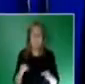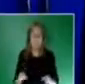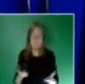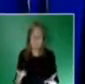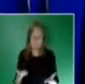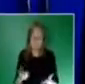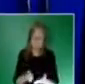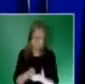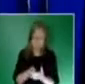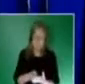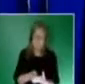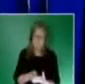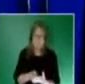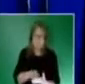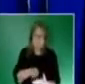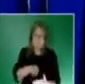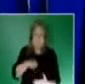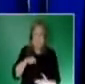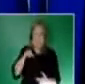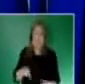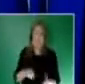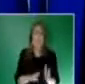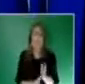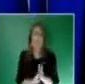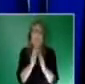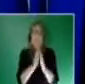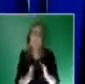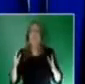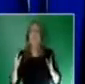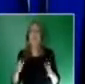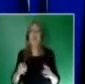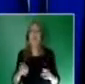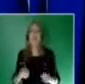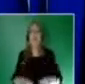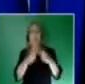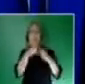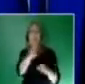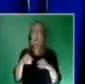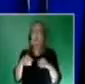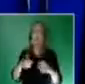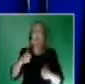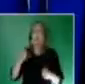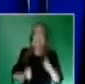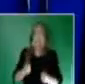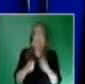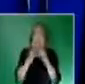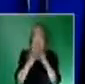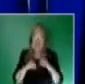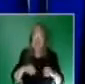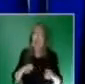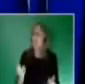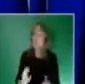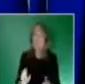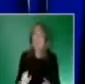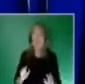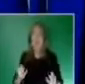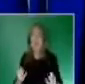contra de la felicidad tiene que ser a favor de la felicidad humana del amor arriba de la tierra de las relaciones humanas de